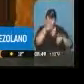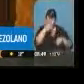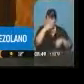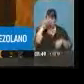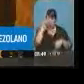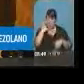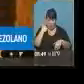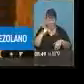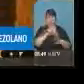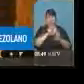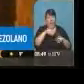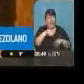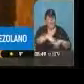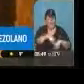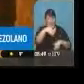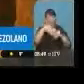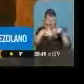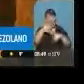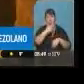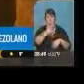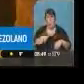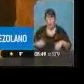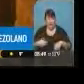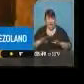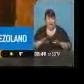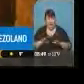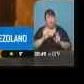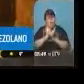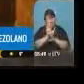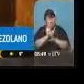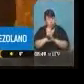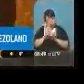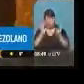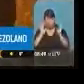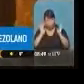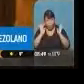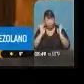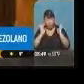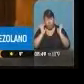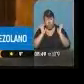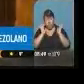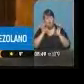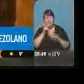domingo pasado y vienen ahora las elecciones de gobernador, lo cual da